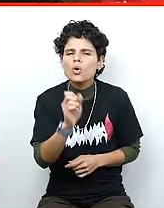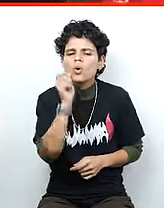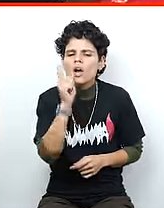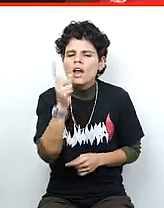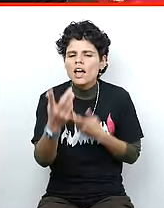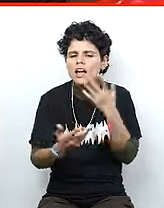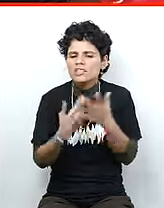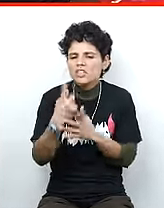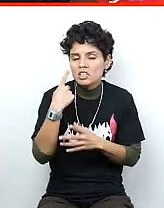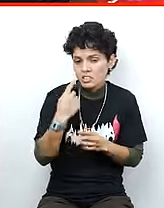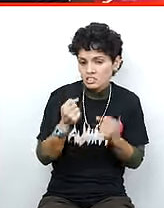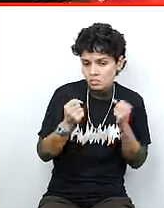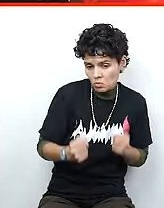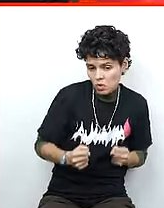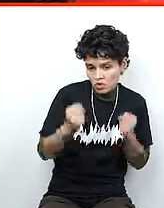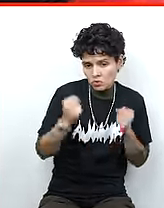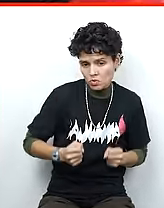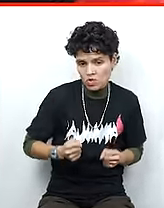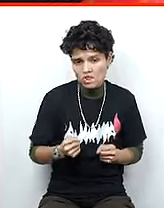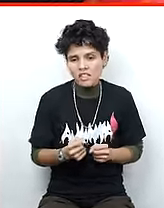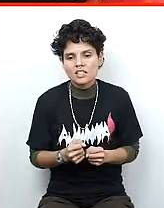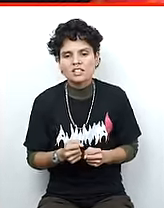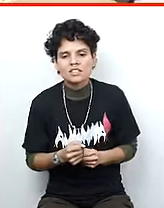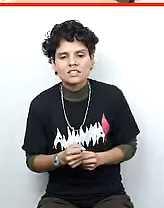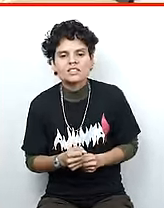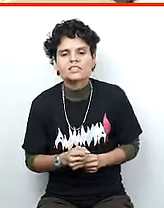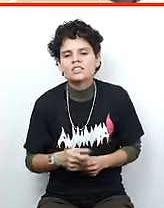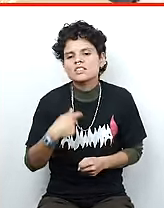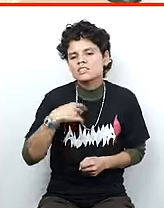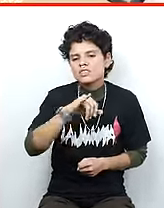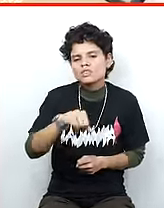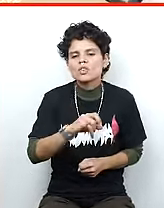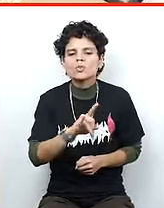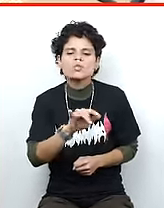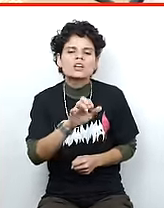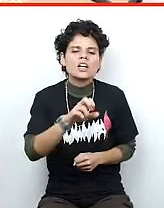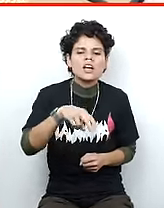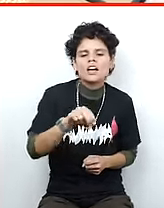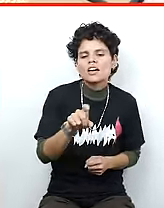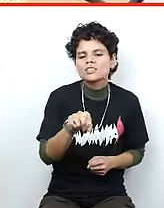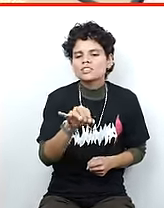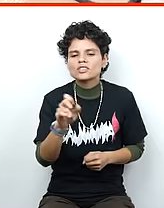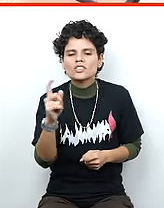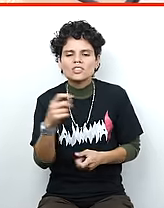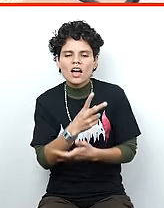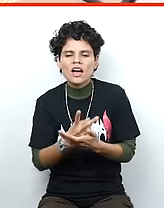La parte con Robertito es. ¿Se puede? Sí, bo. Sí, bo. Dice, este Juliano Sosa con el arte elegante.